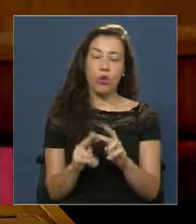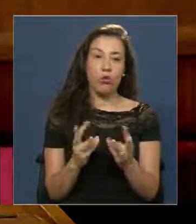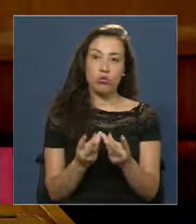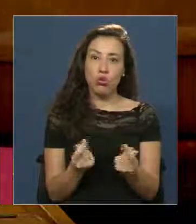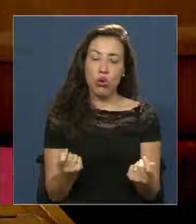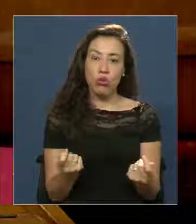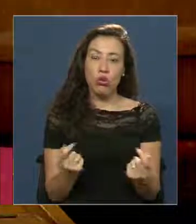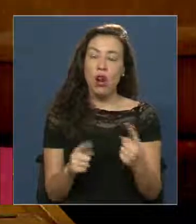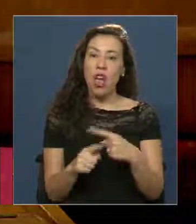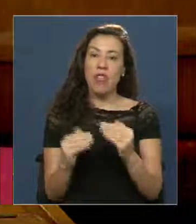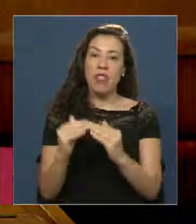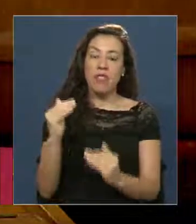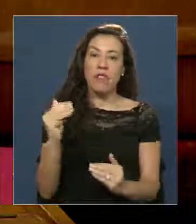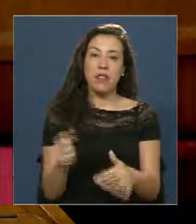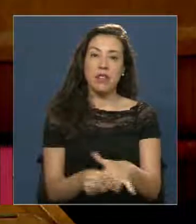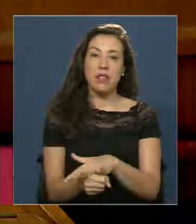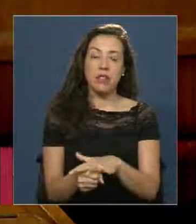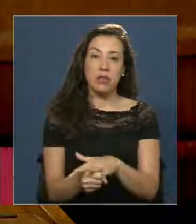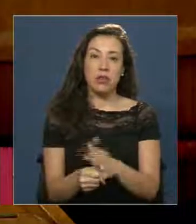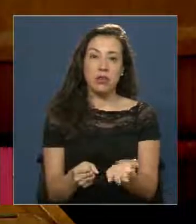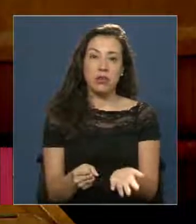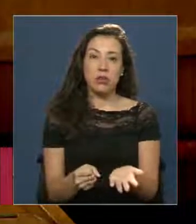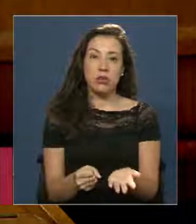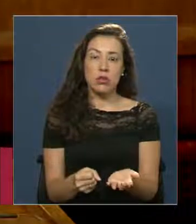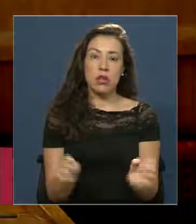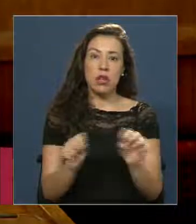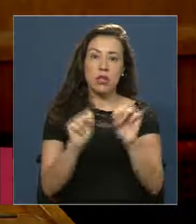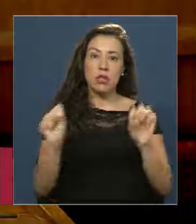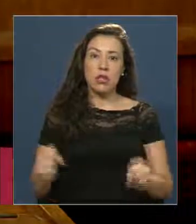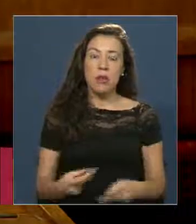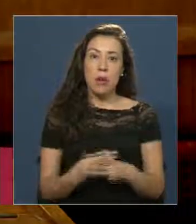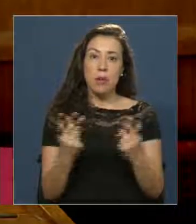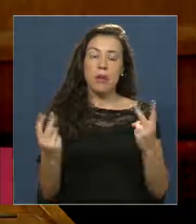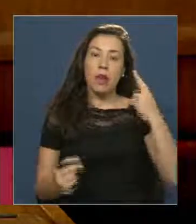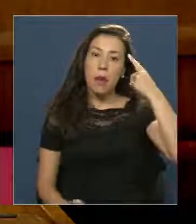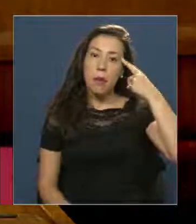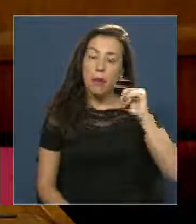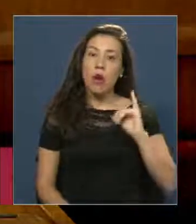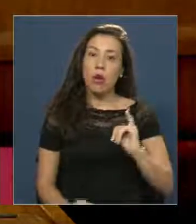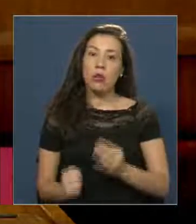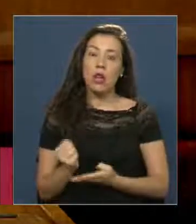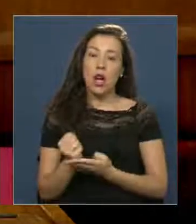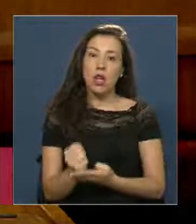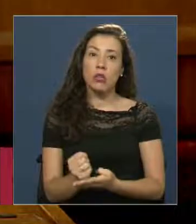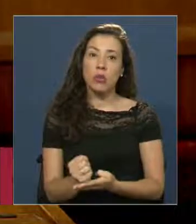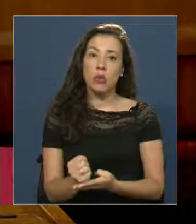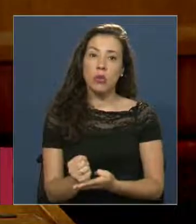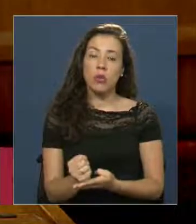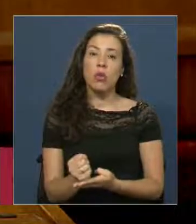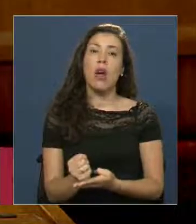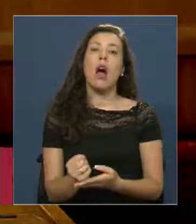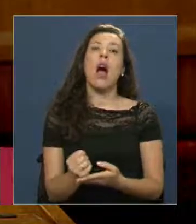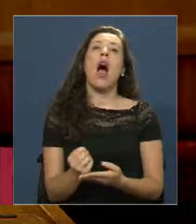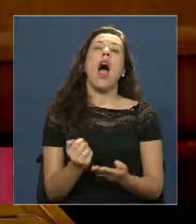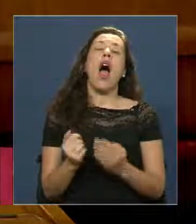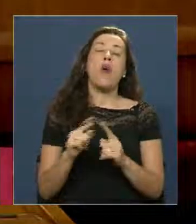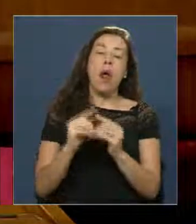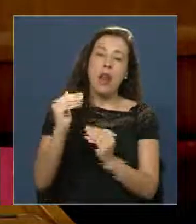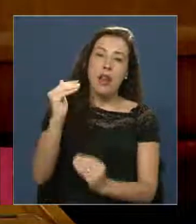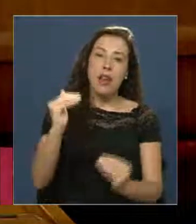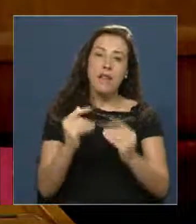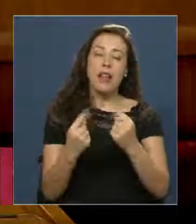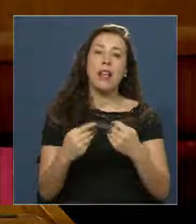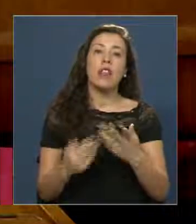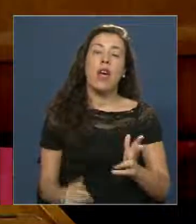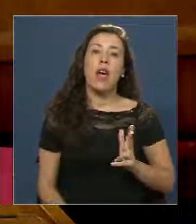la disparidad de condiciones contractuales en el sistema público, pero sí ayuda a nivelar el trato hacia uno